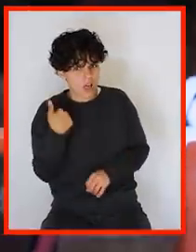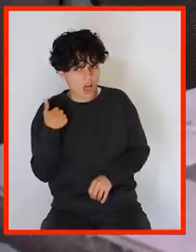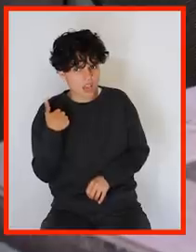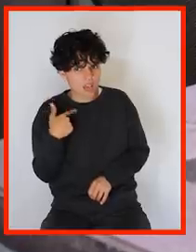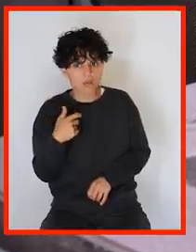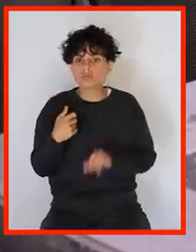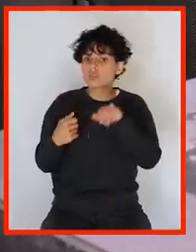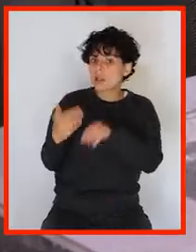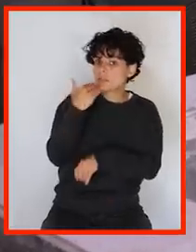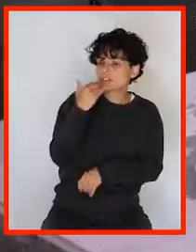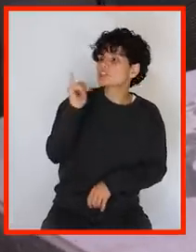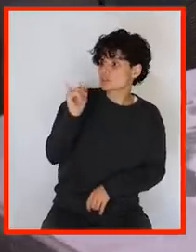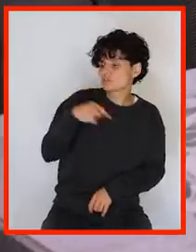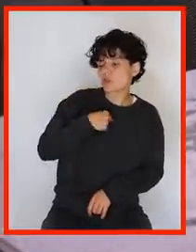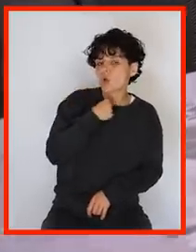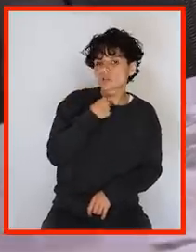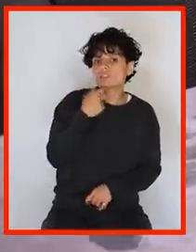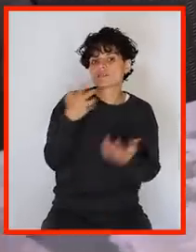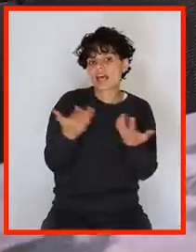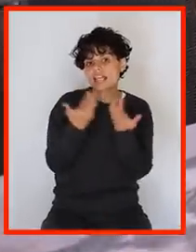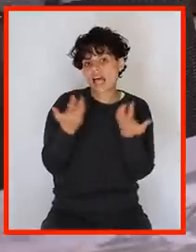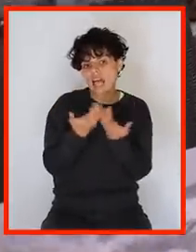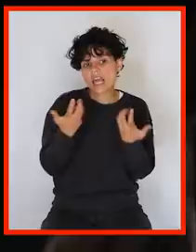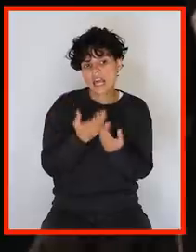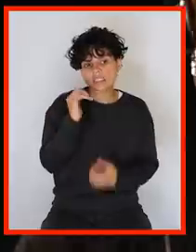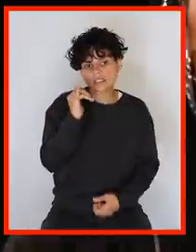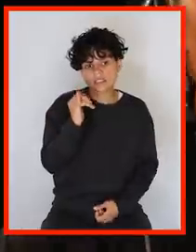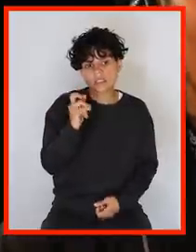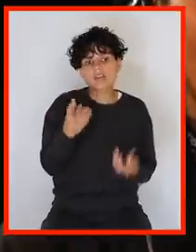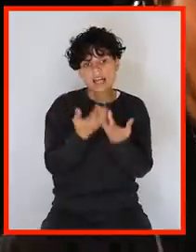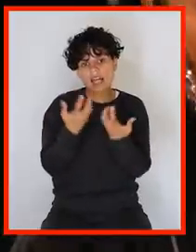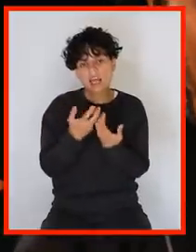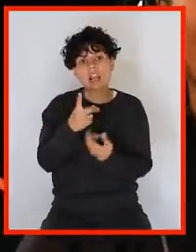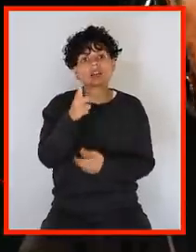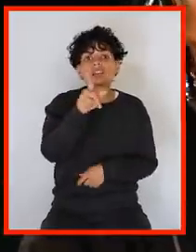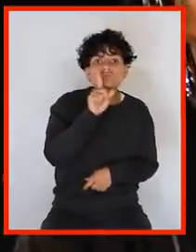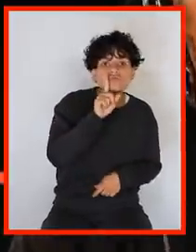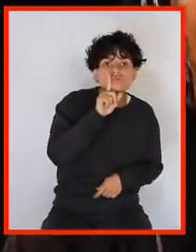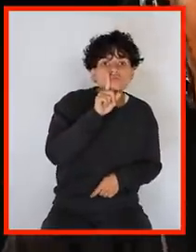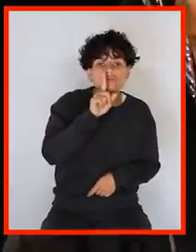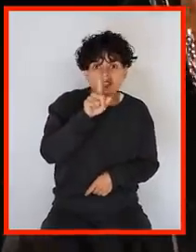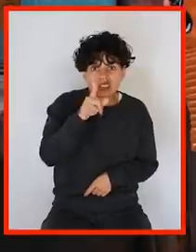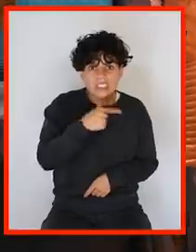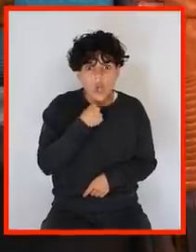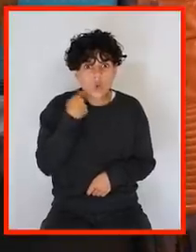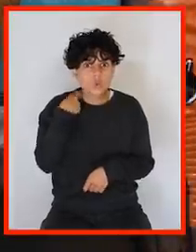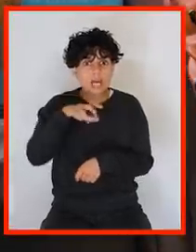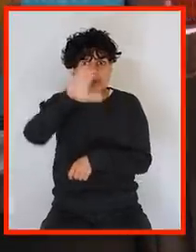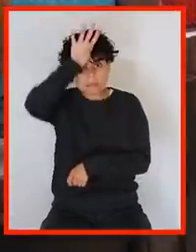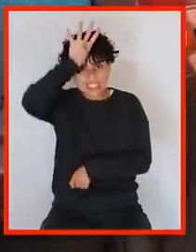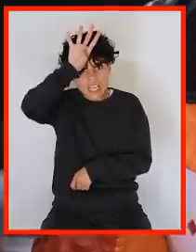¿no? ¿Te gusta la pizza? ¿Una pizza? ¿Vegetariana? ¿Vegetariana? Ah, no, sí. No, ¿con piña? ¿Con piña? ¿Te gusta con piña?